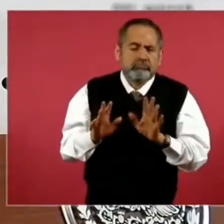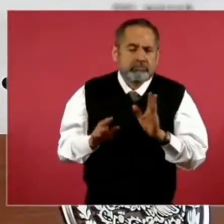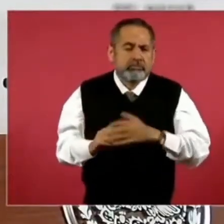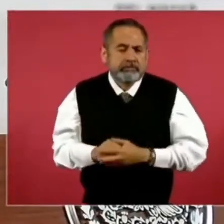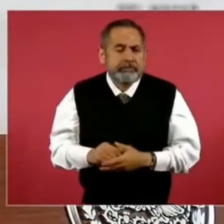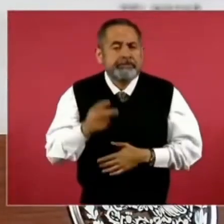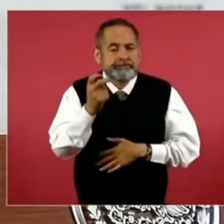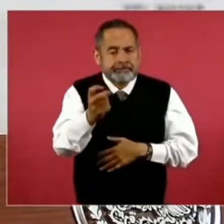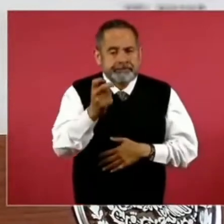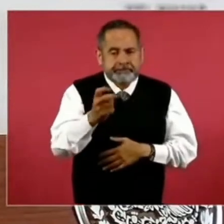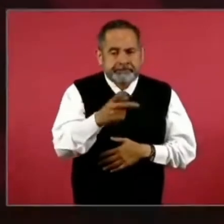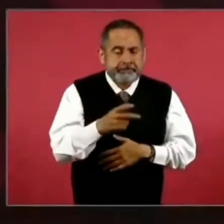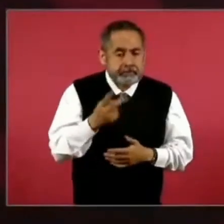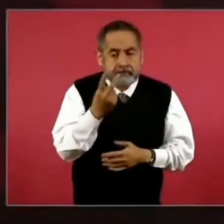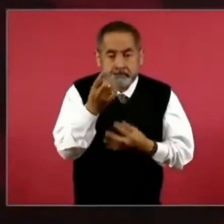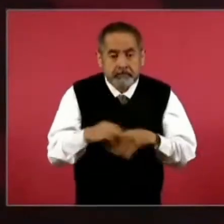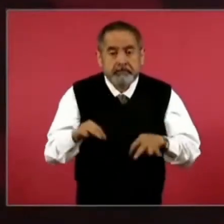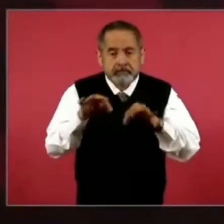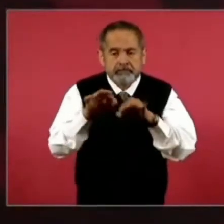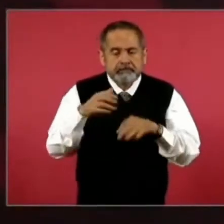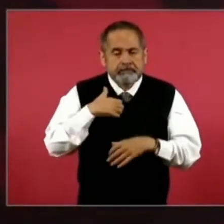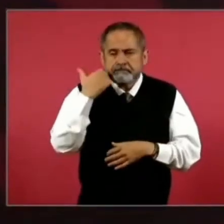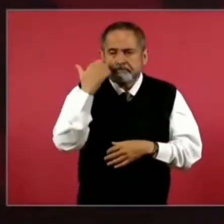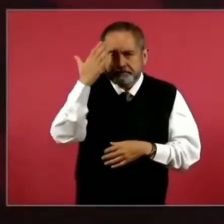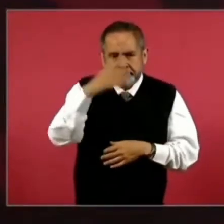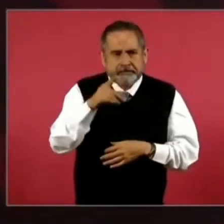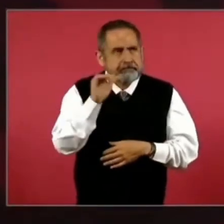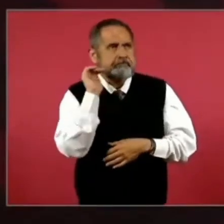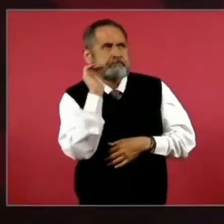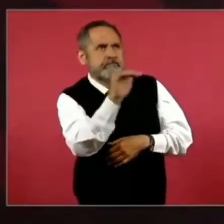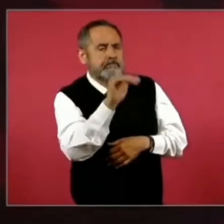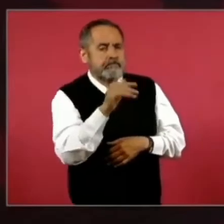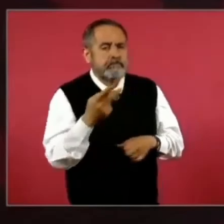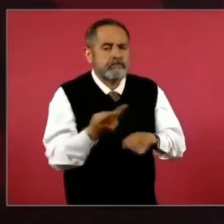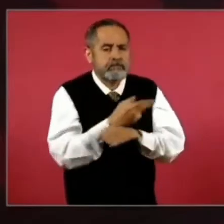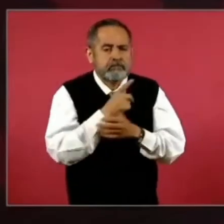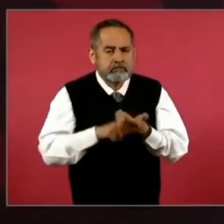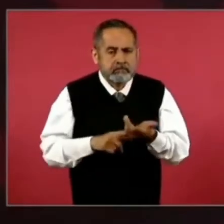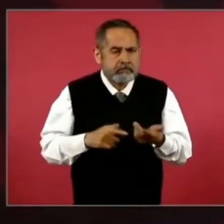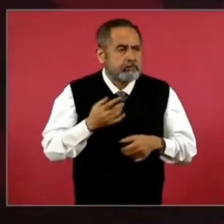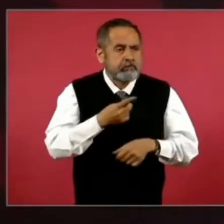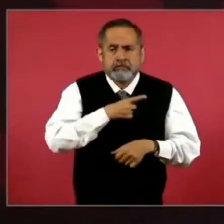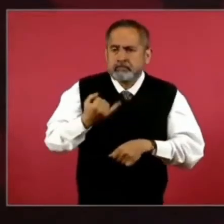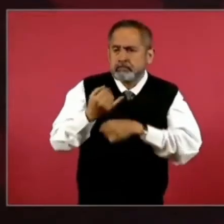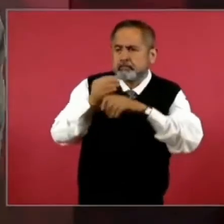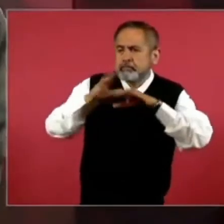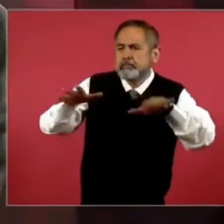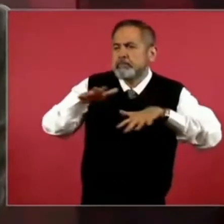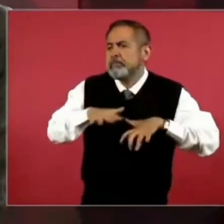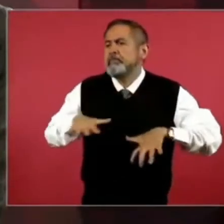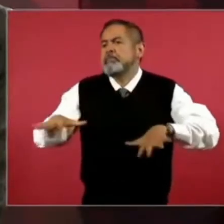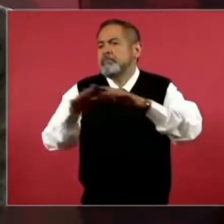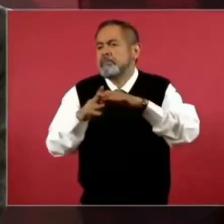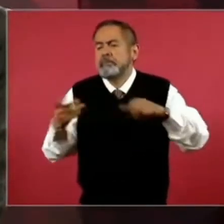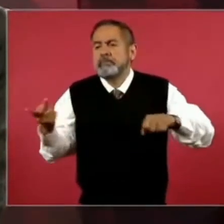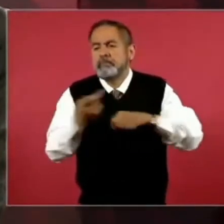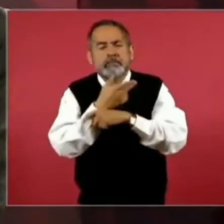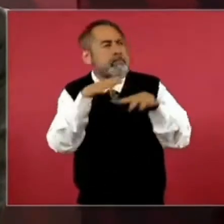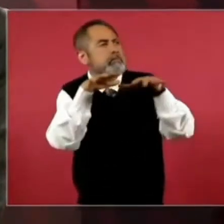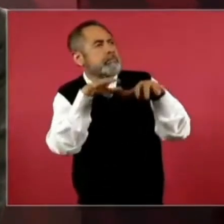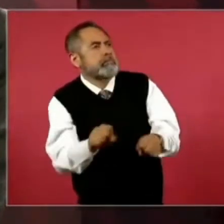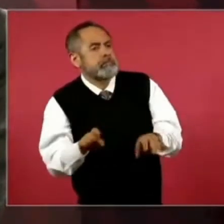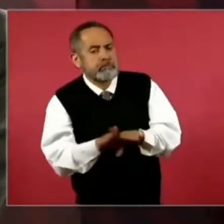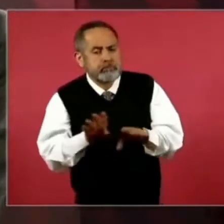Por eso nos importa mucho saber, porque necesitamos informarle al pueblo